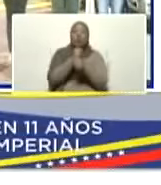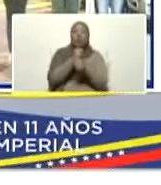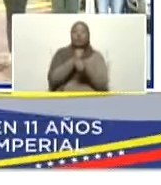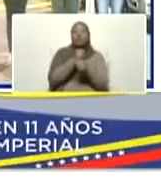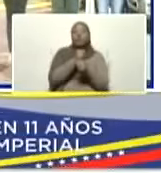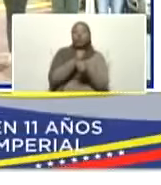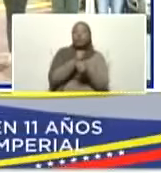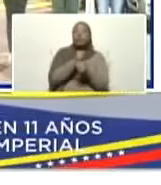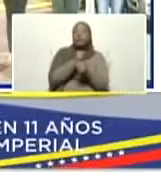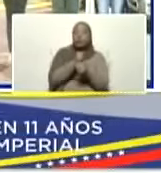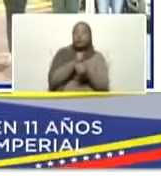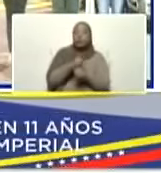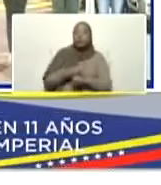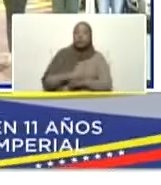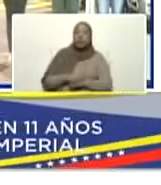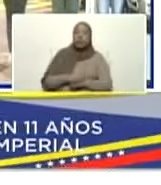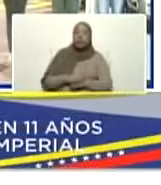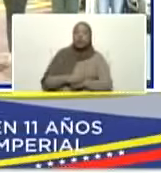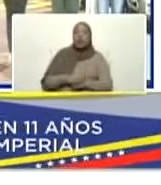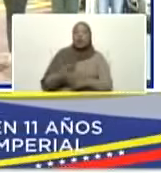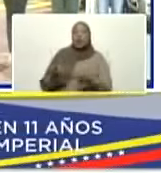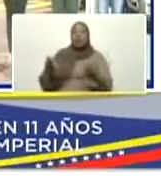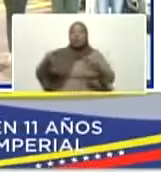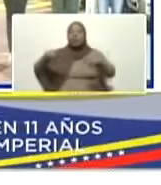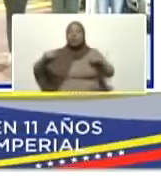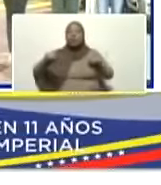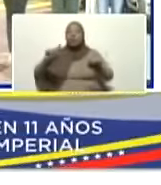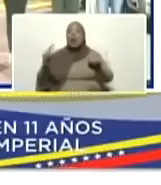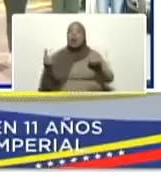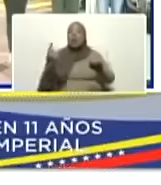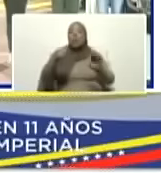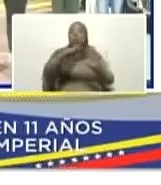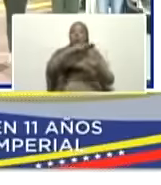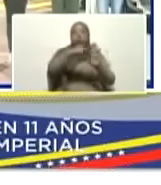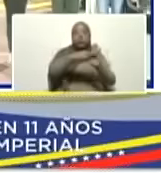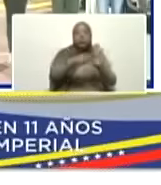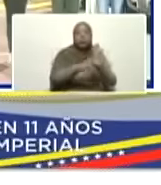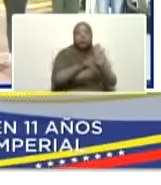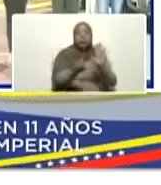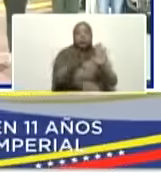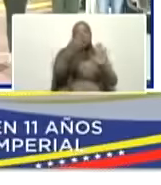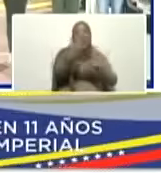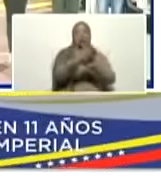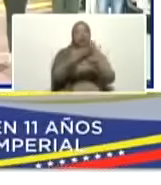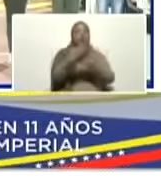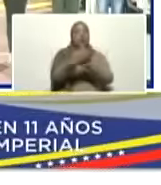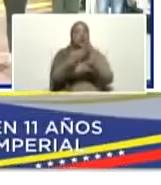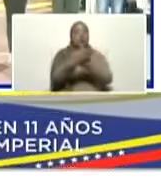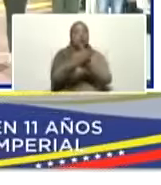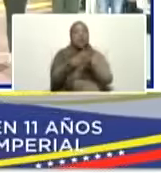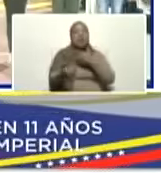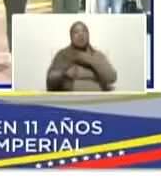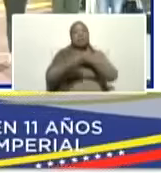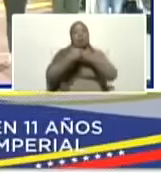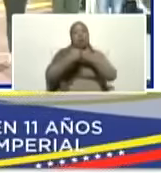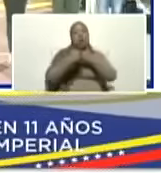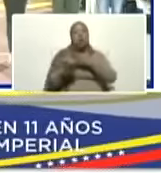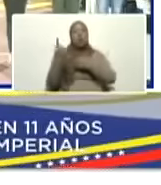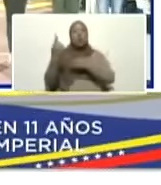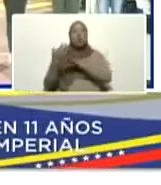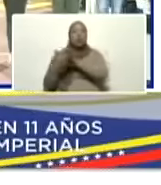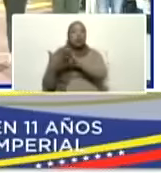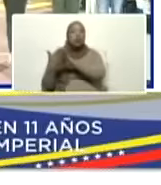solución. Cada sanción, una solución. Cada agresión, una